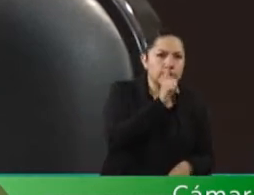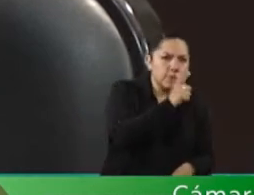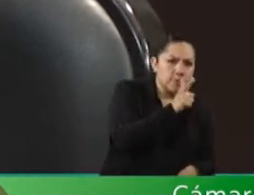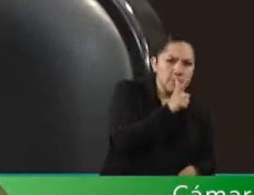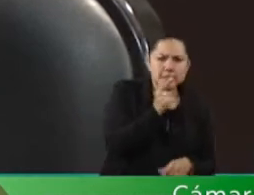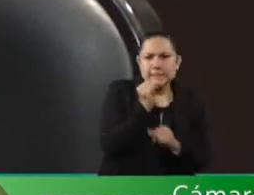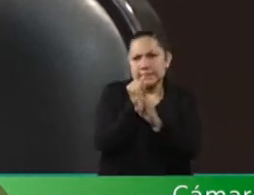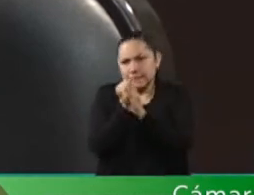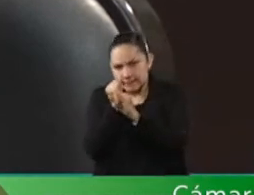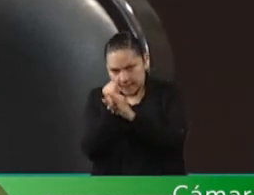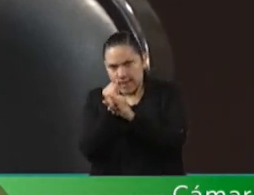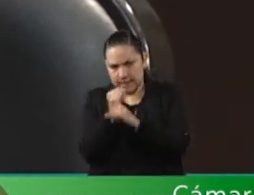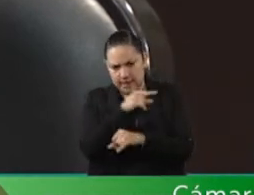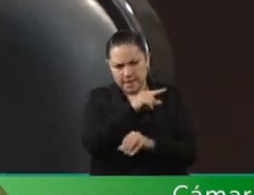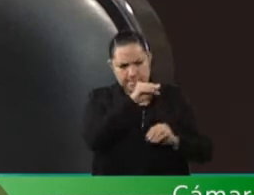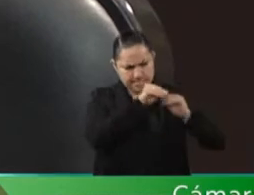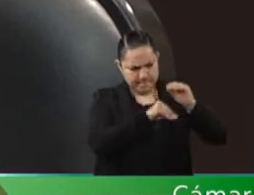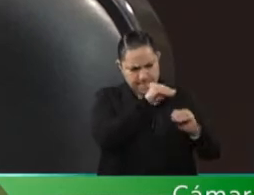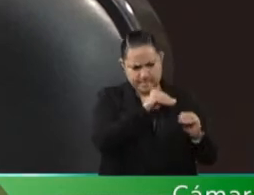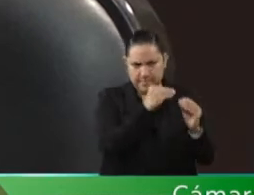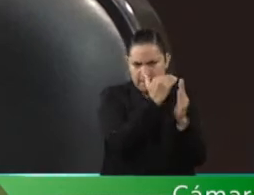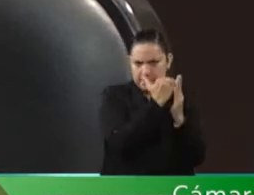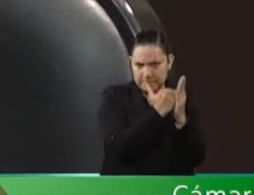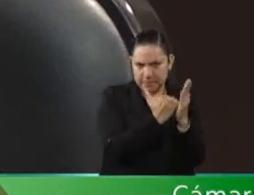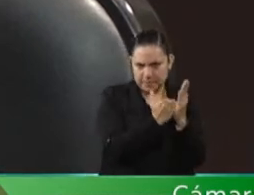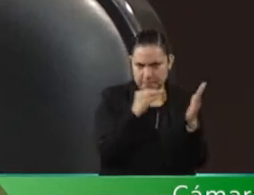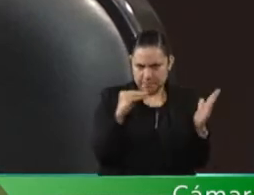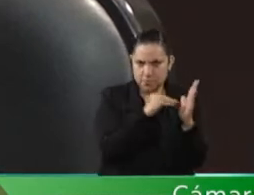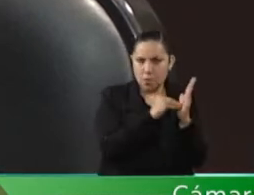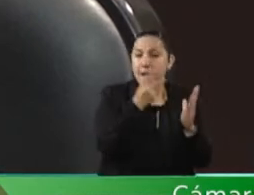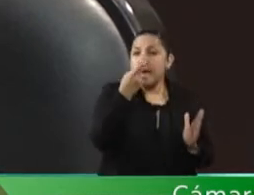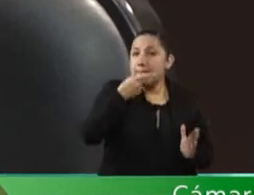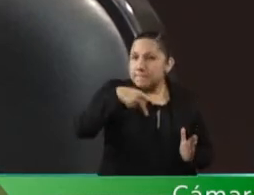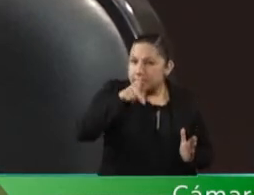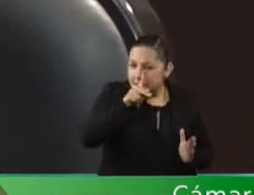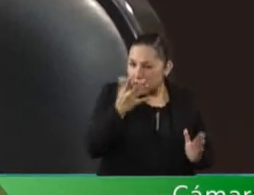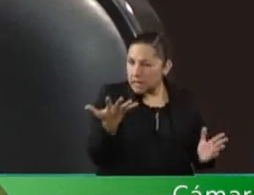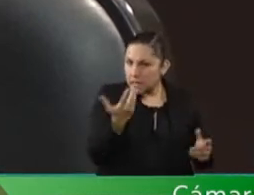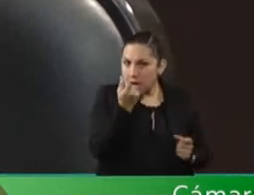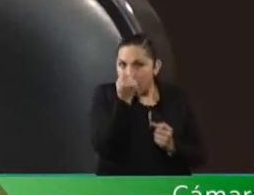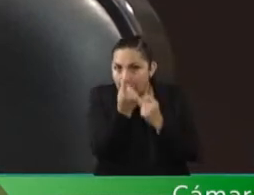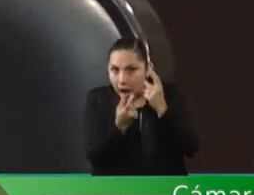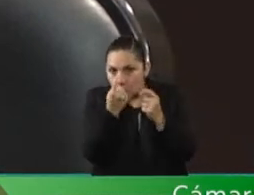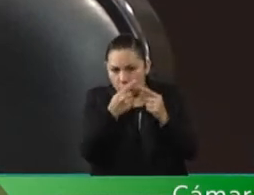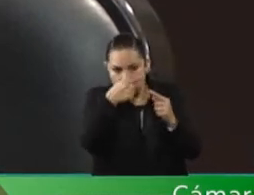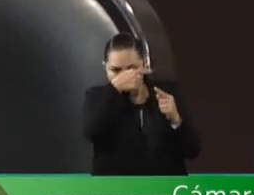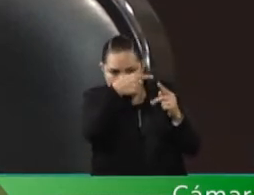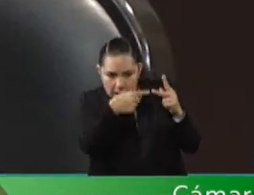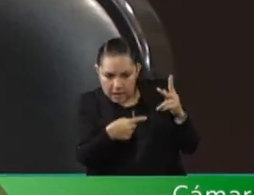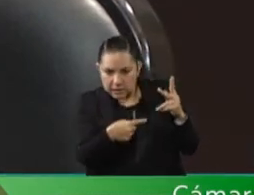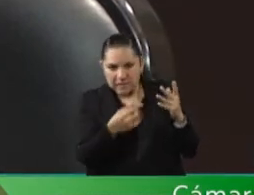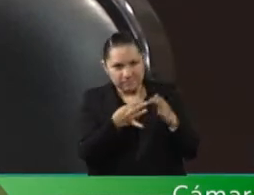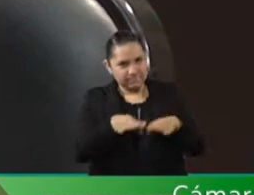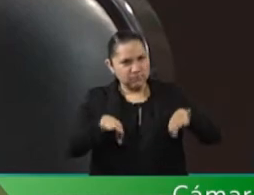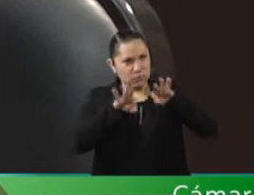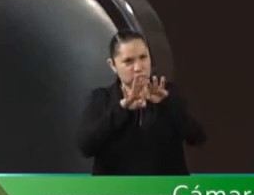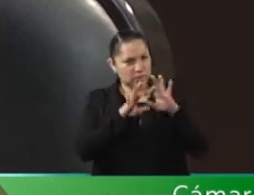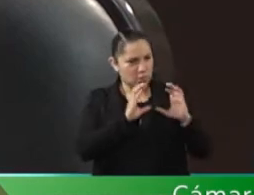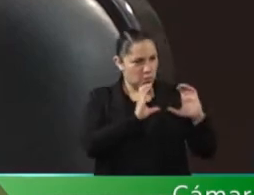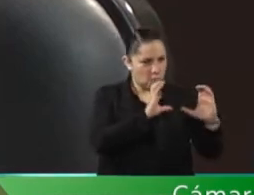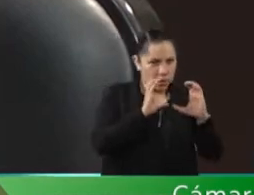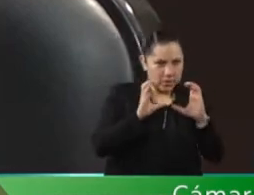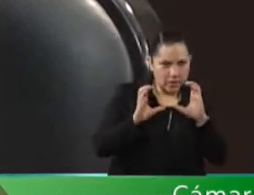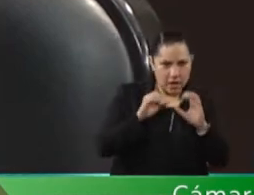lado en el análisis una serie de implicaciones que afectarían la certeza jurídica en esta materia y, por ende, la operatividad